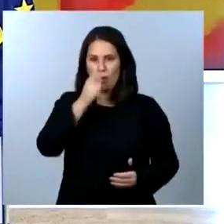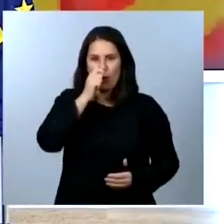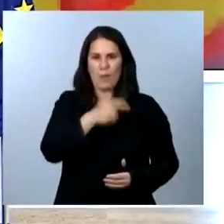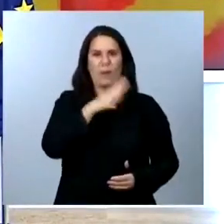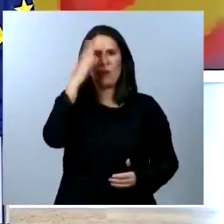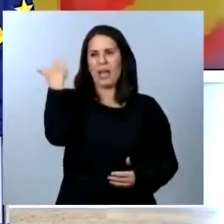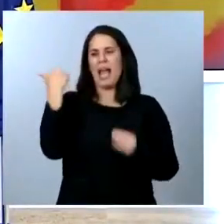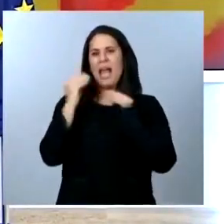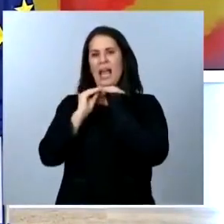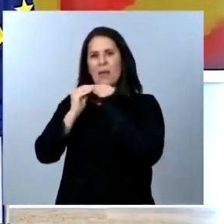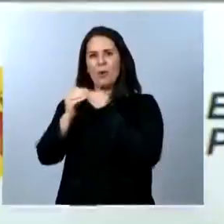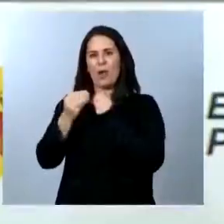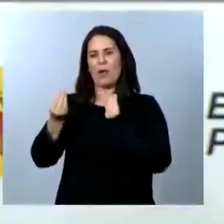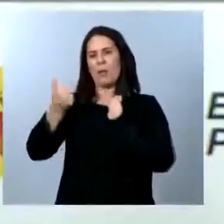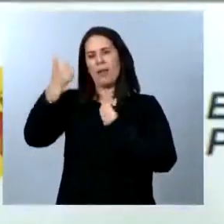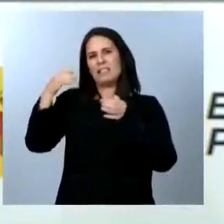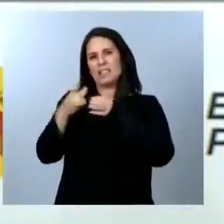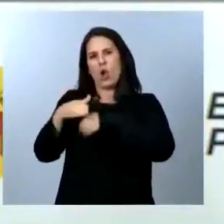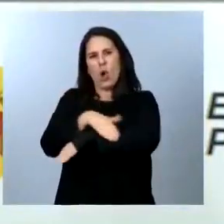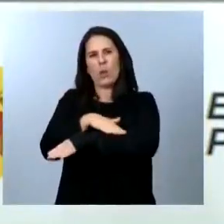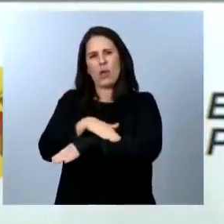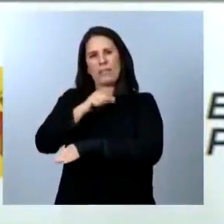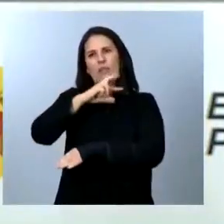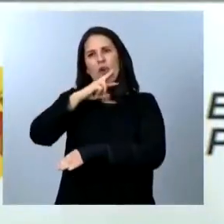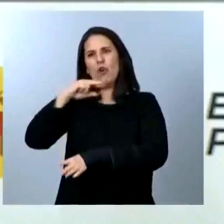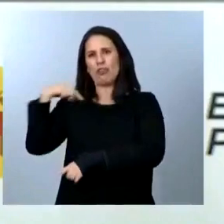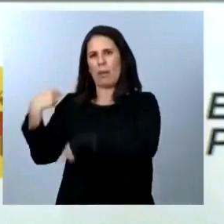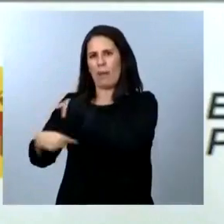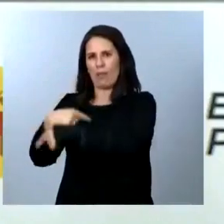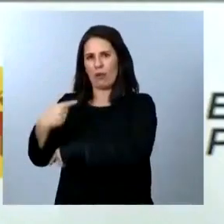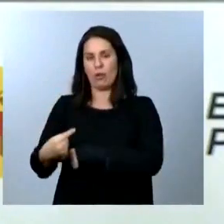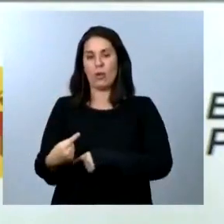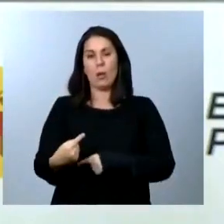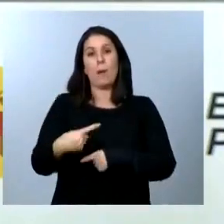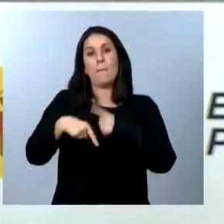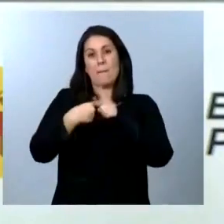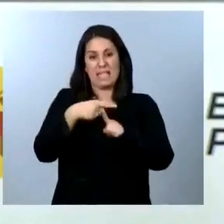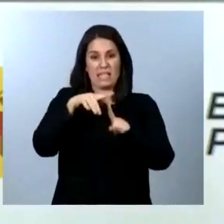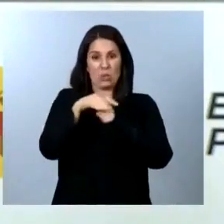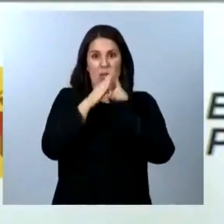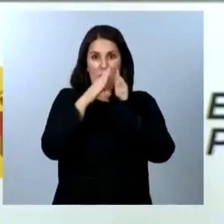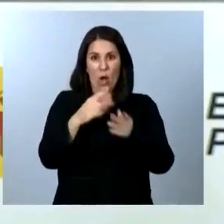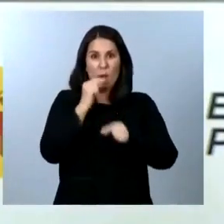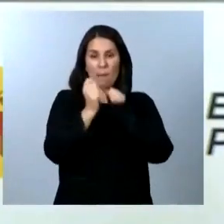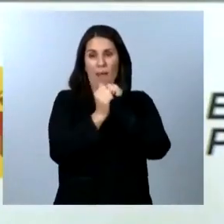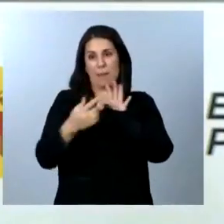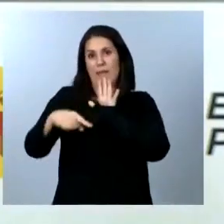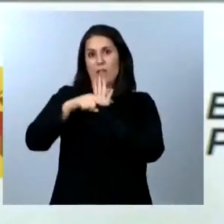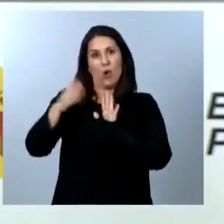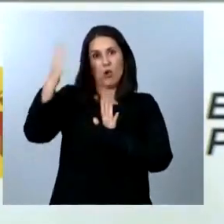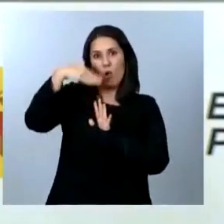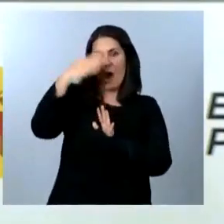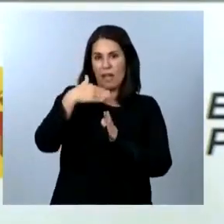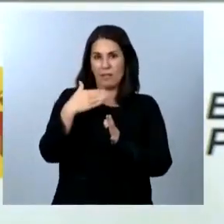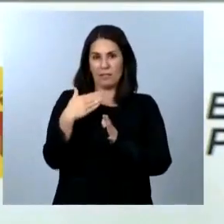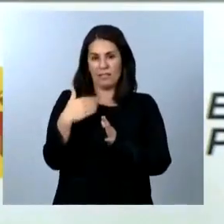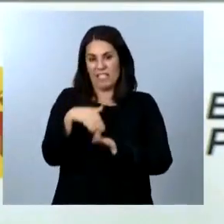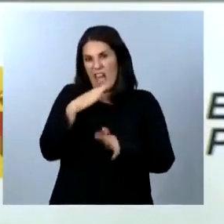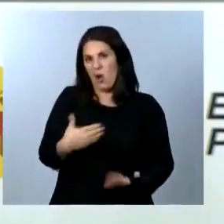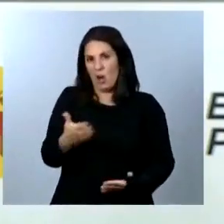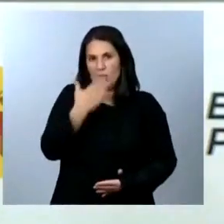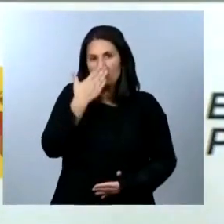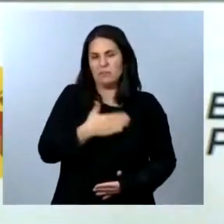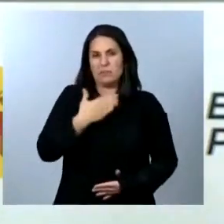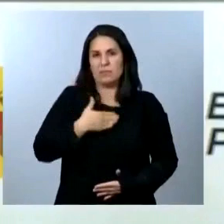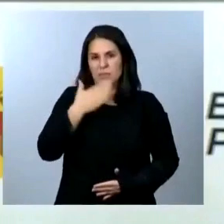gobierno conservador, sino porque tampoco contemplaban este escenario de pandemia que desgraciadamente está asolando al mundo, en